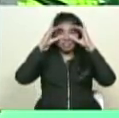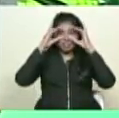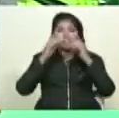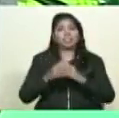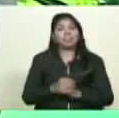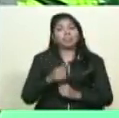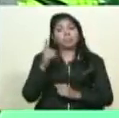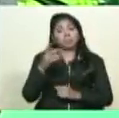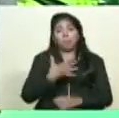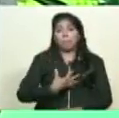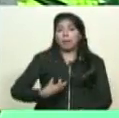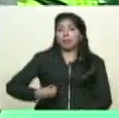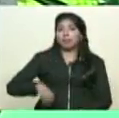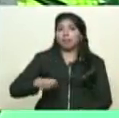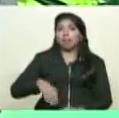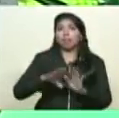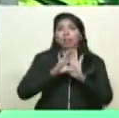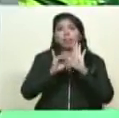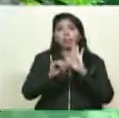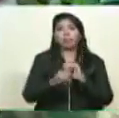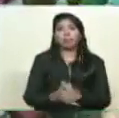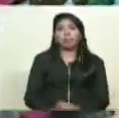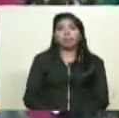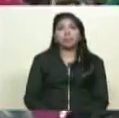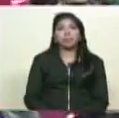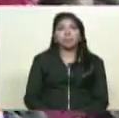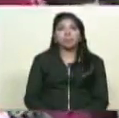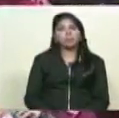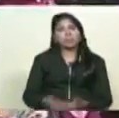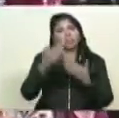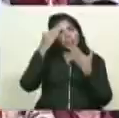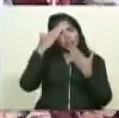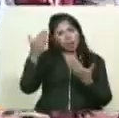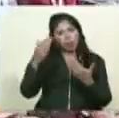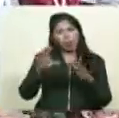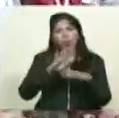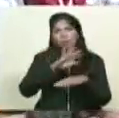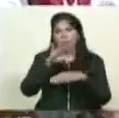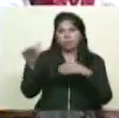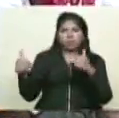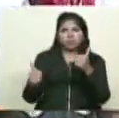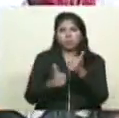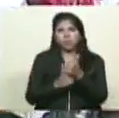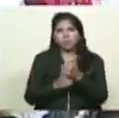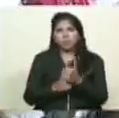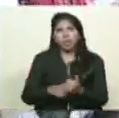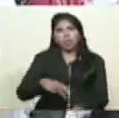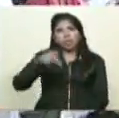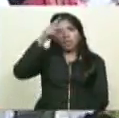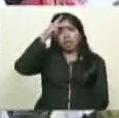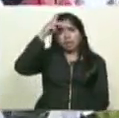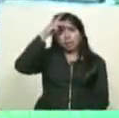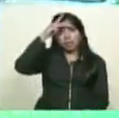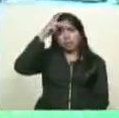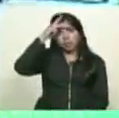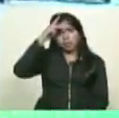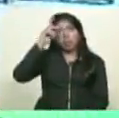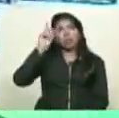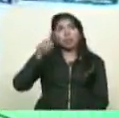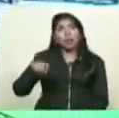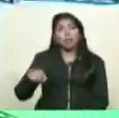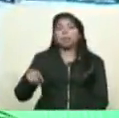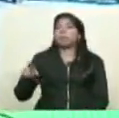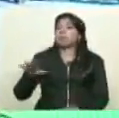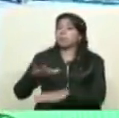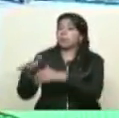Asamblea Nacional Constituyente. Saludo al vicepresidente ejecutivo Tarete Laizami, a los vicepresidentes